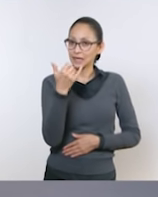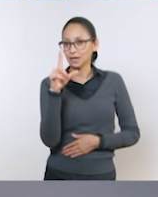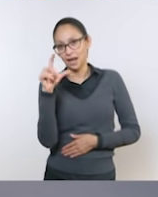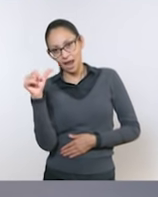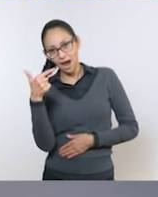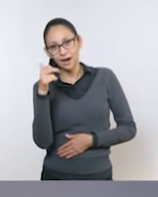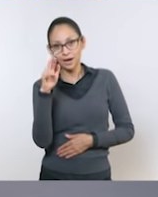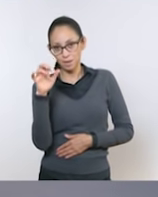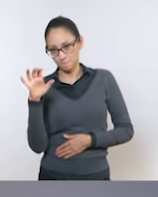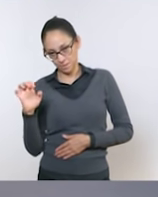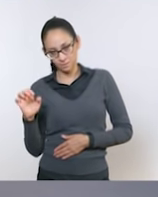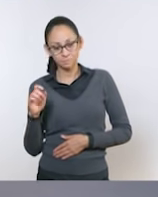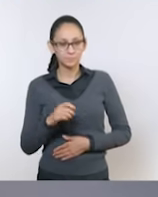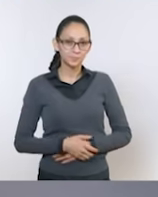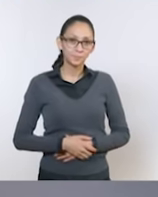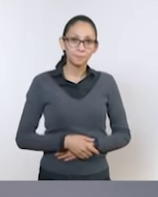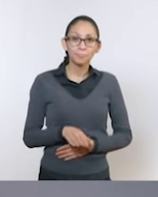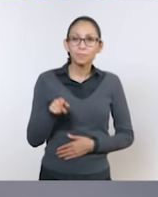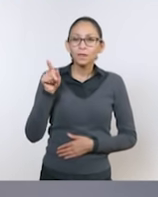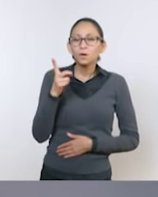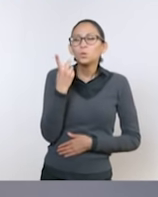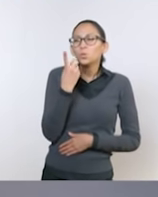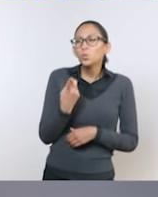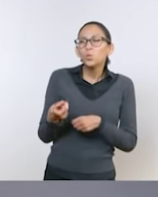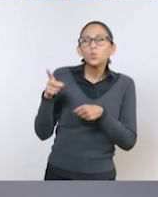Daniel y la gripe.